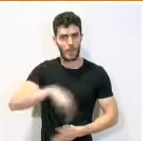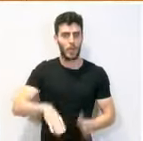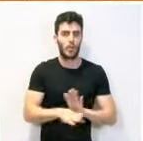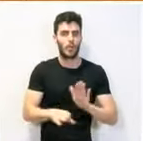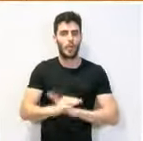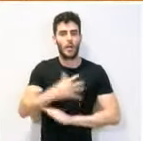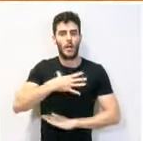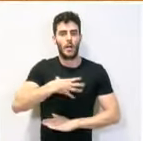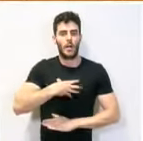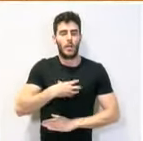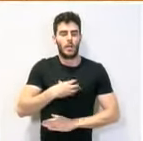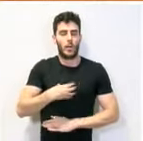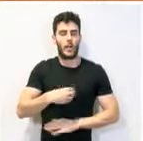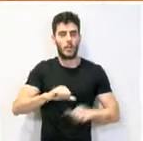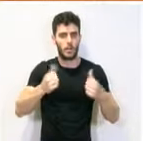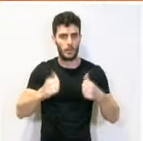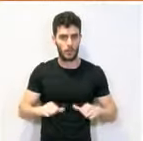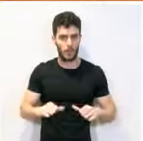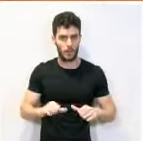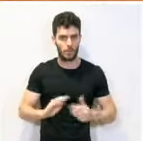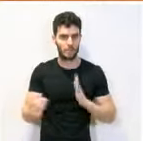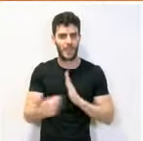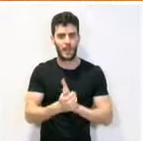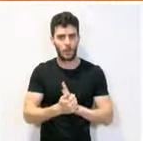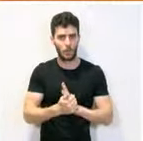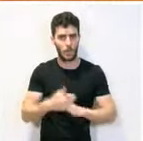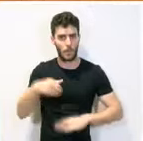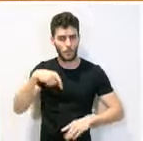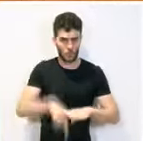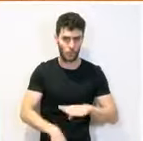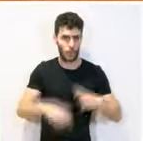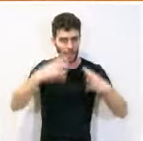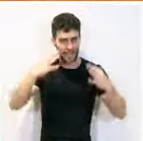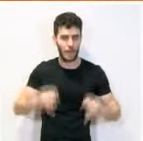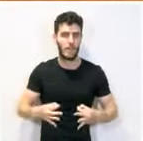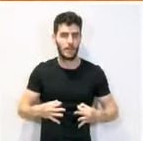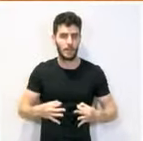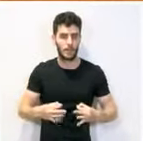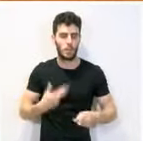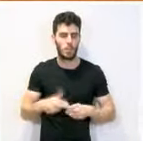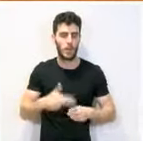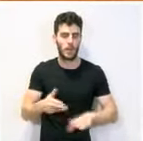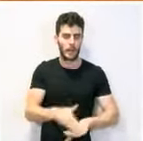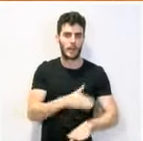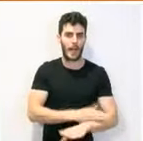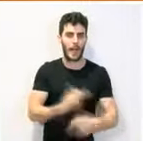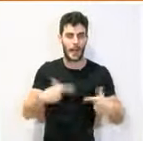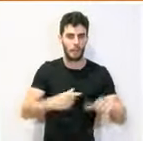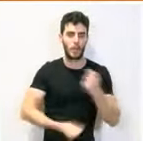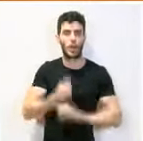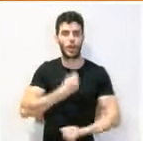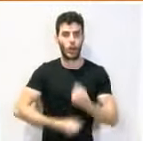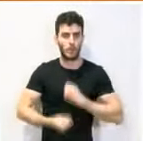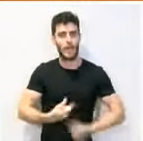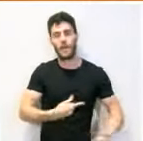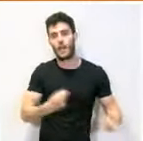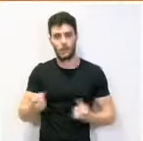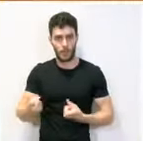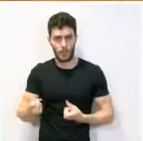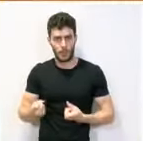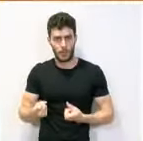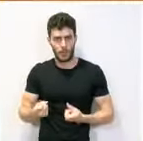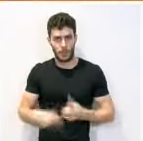modelos que ocultan lo que hay de fondo realmente detrás de las políticas. Y en el ámbito de la economía es necesario